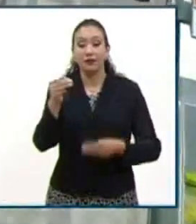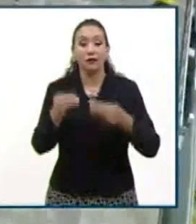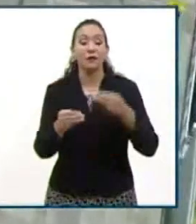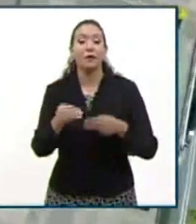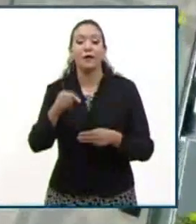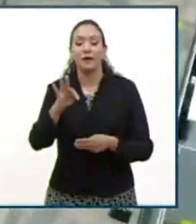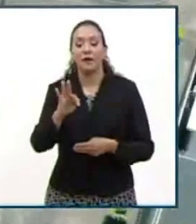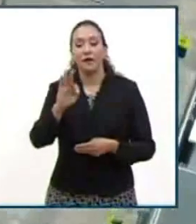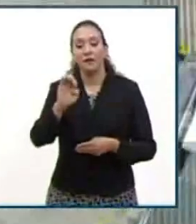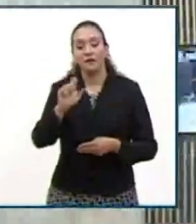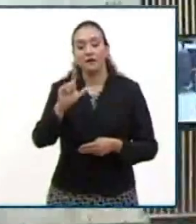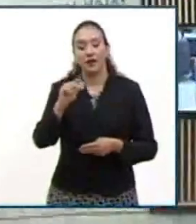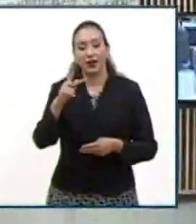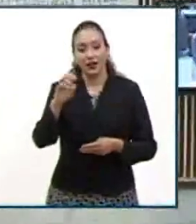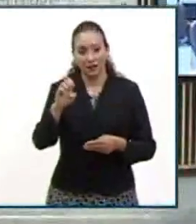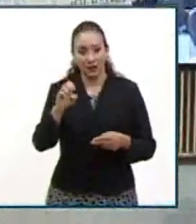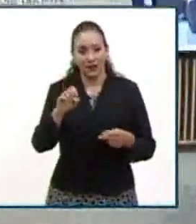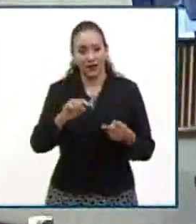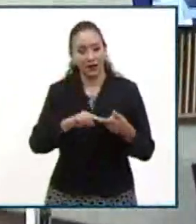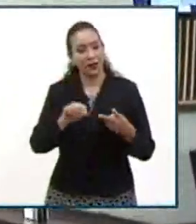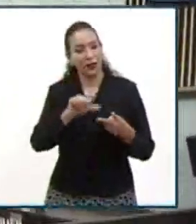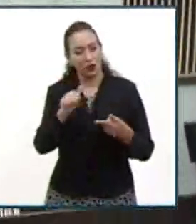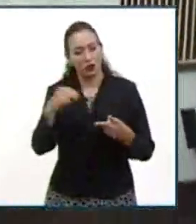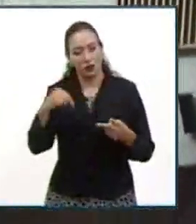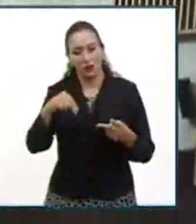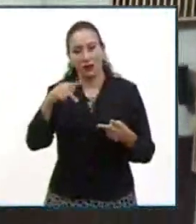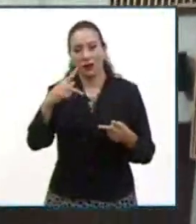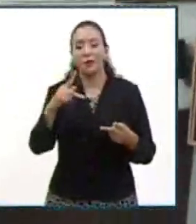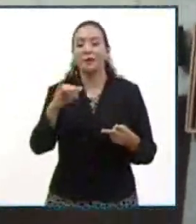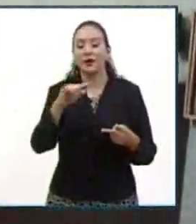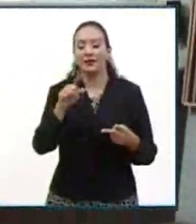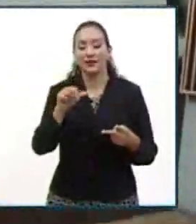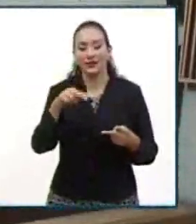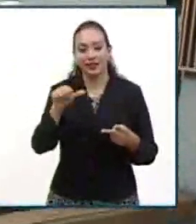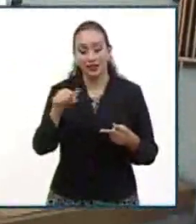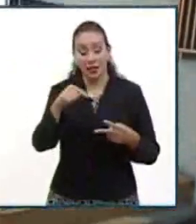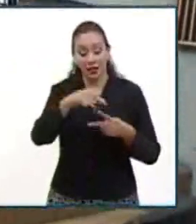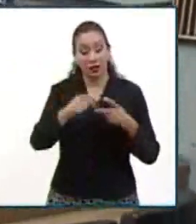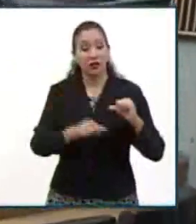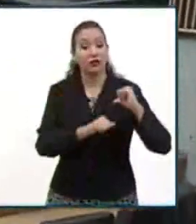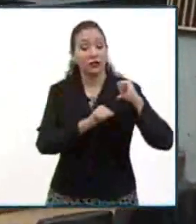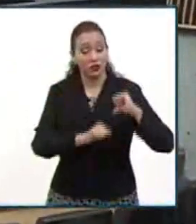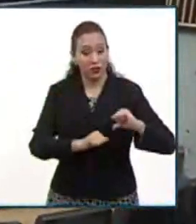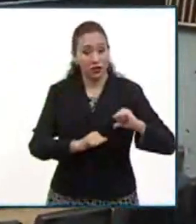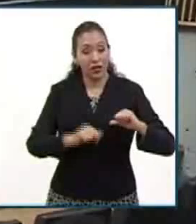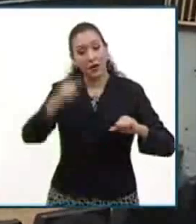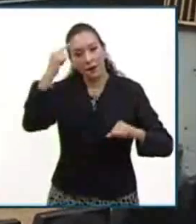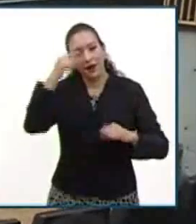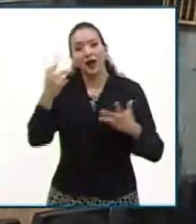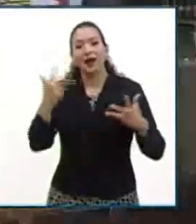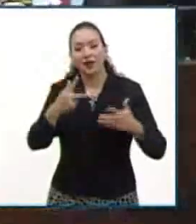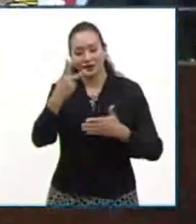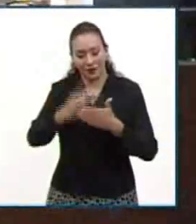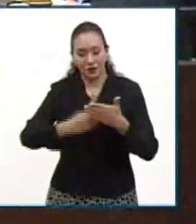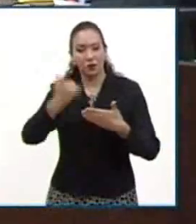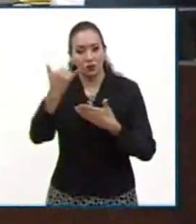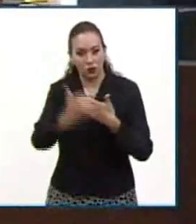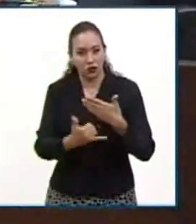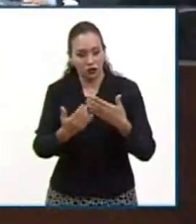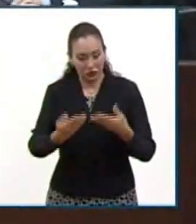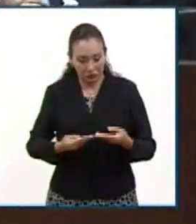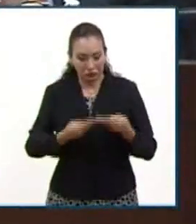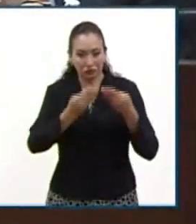Felipe Fuentes Barrera y Felipe de la Mata Pizaña como integrantes de la comisión encargada de elaborar el proyecto para